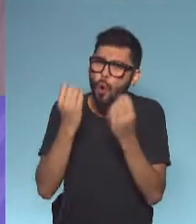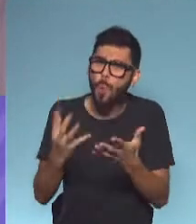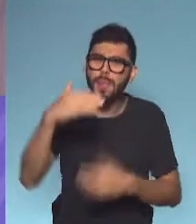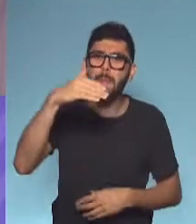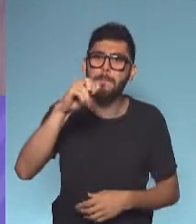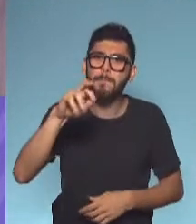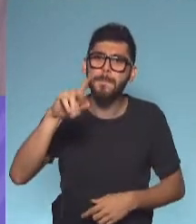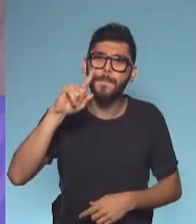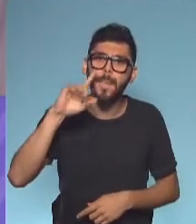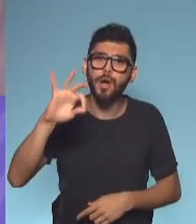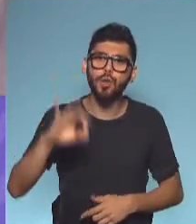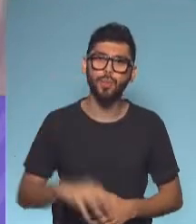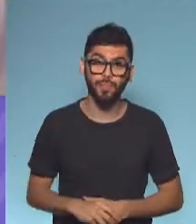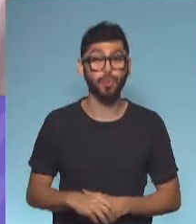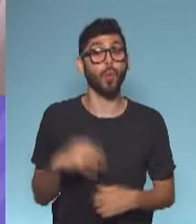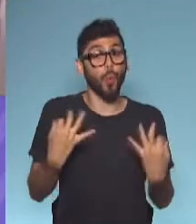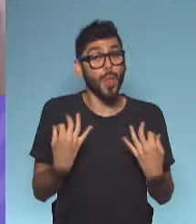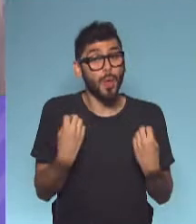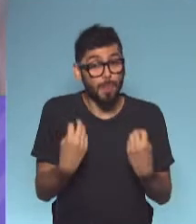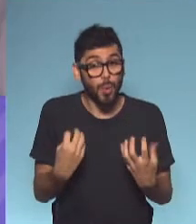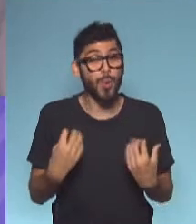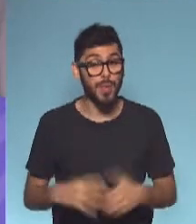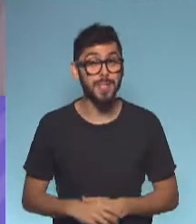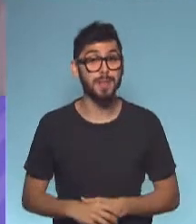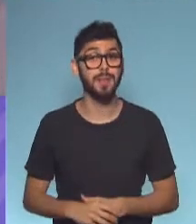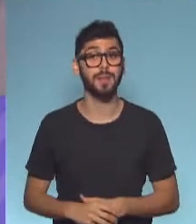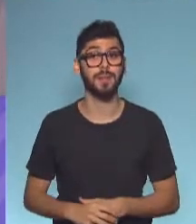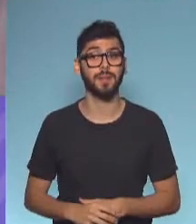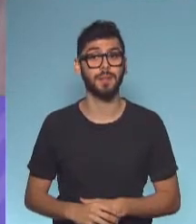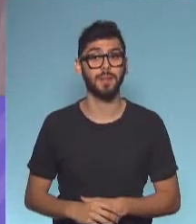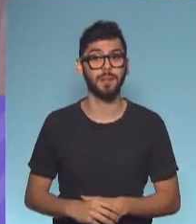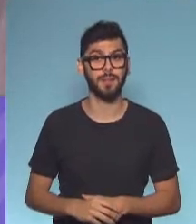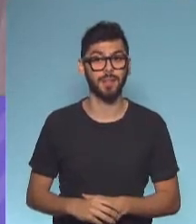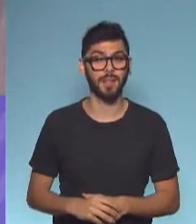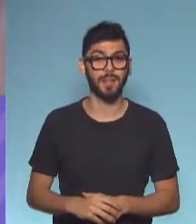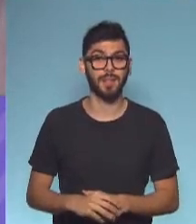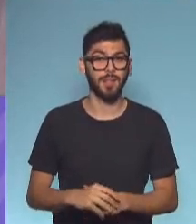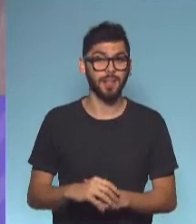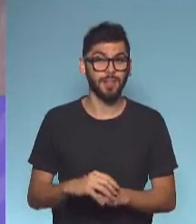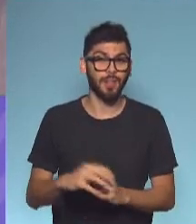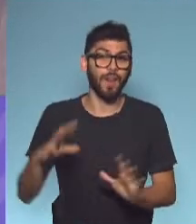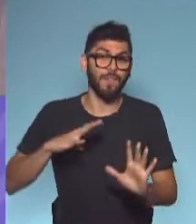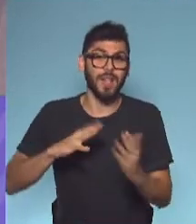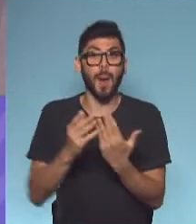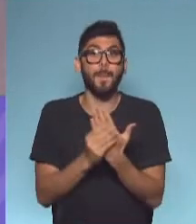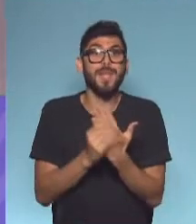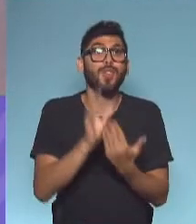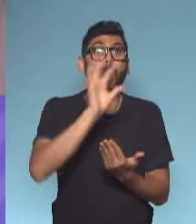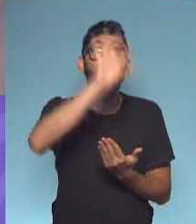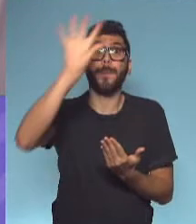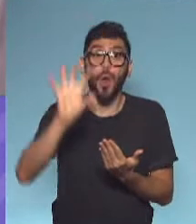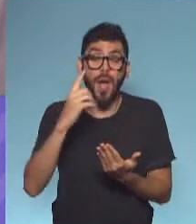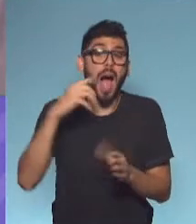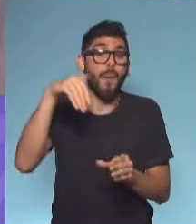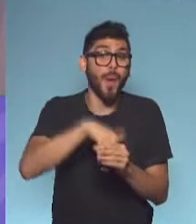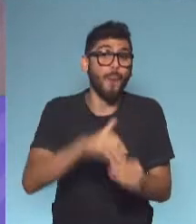noches. Bien, muy bien, estoy muy bien y todavía tengo que esperar que me voten los ministros provinciales para poder ser el Le iba a